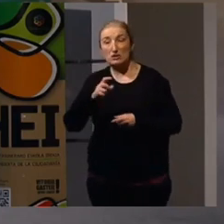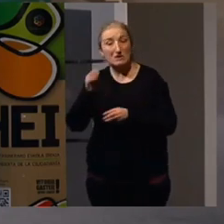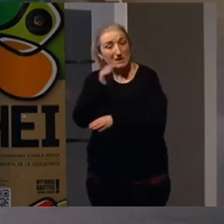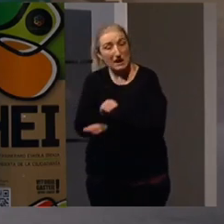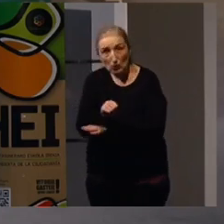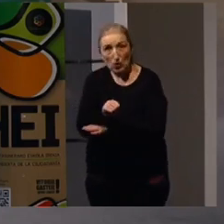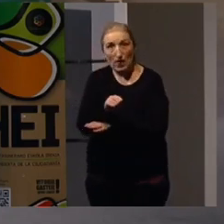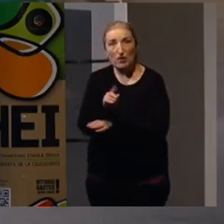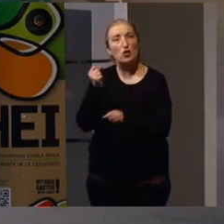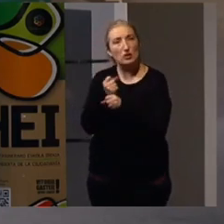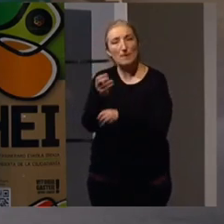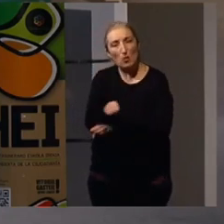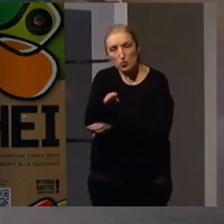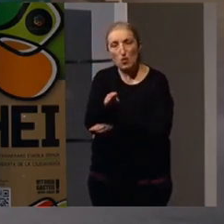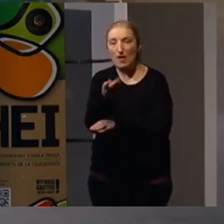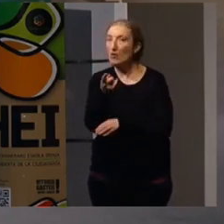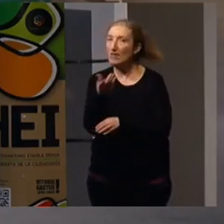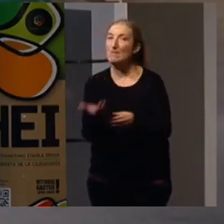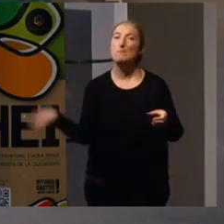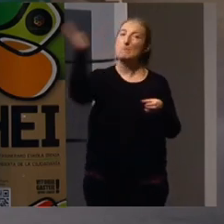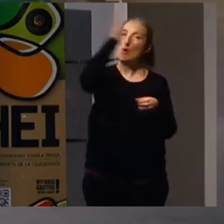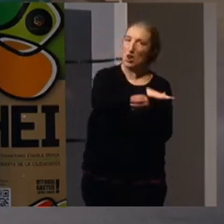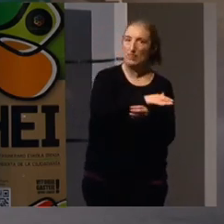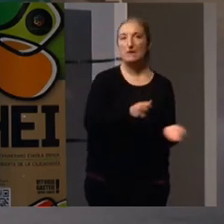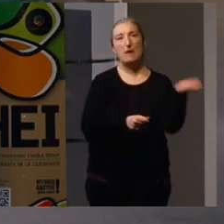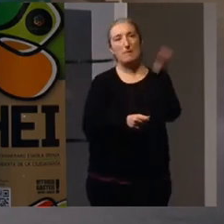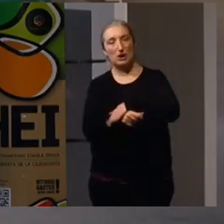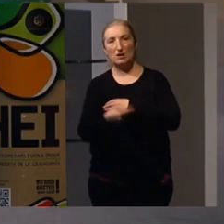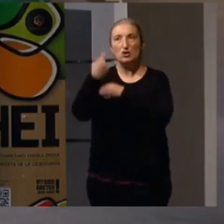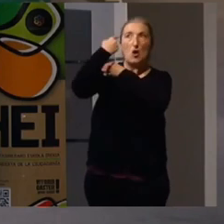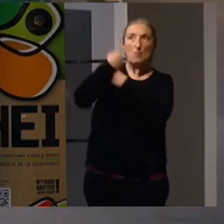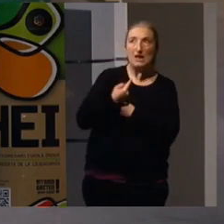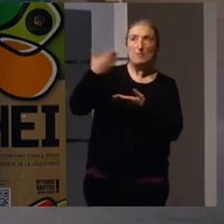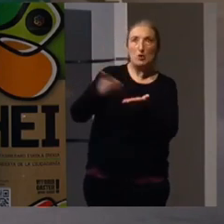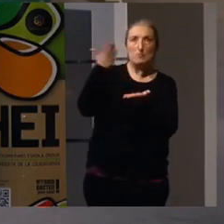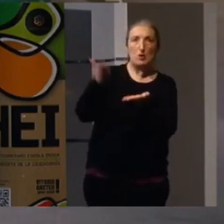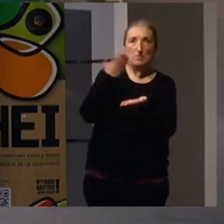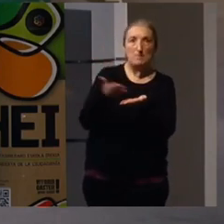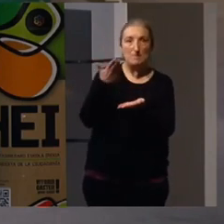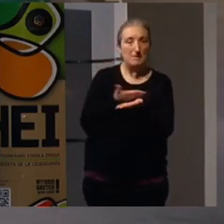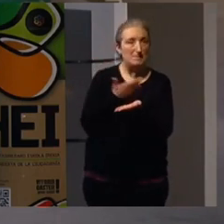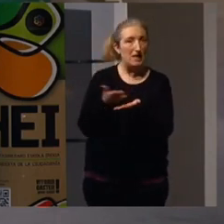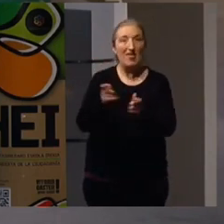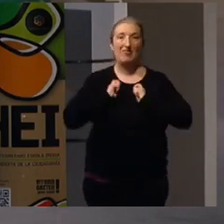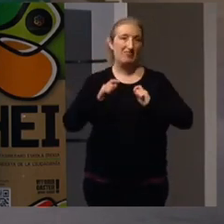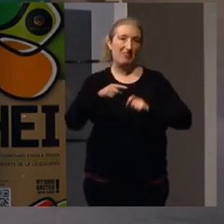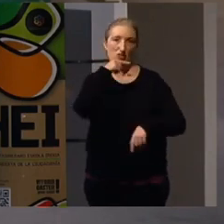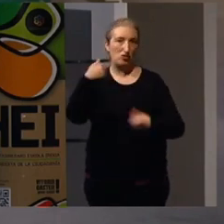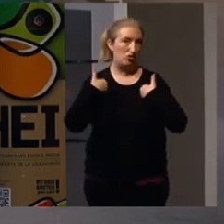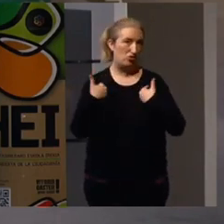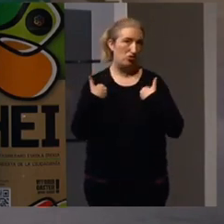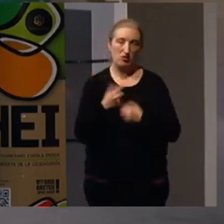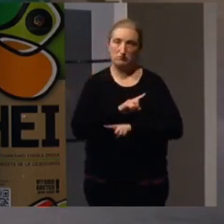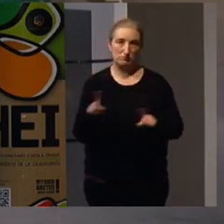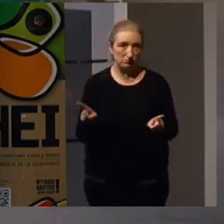de cuidados tiene que estar por encima. Que tengamos un modelo social que para sobrevivir te obliga a estar produciendo es per se generador de sufrimiento.